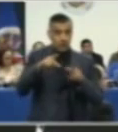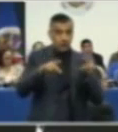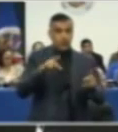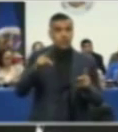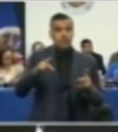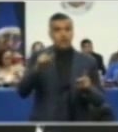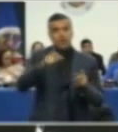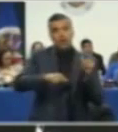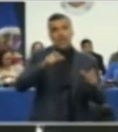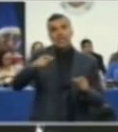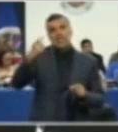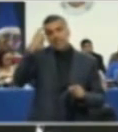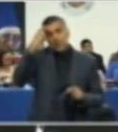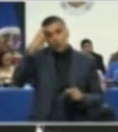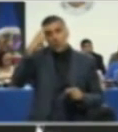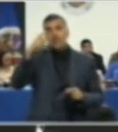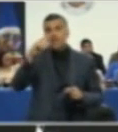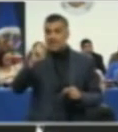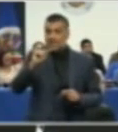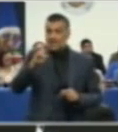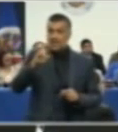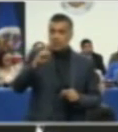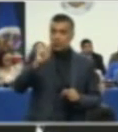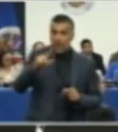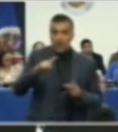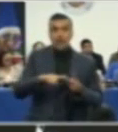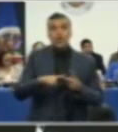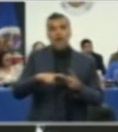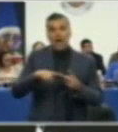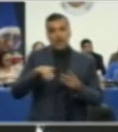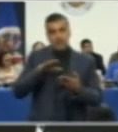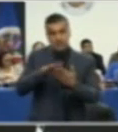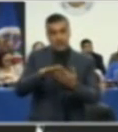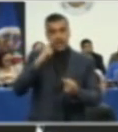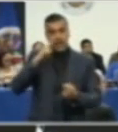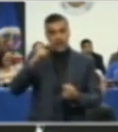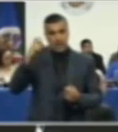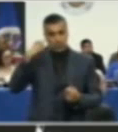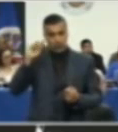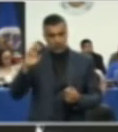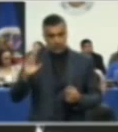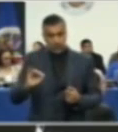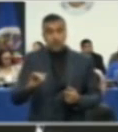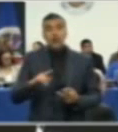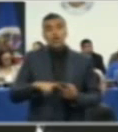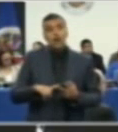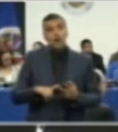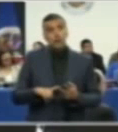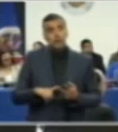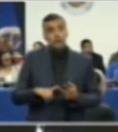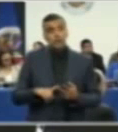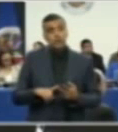discapacidad mental intelectual, incluso al Tribunal Constitucional, al Congreso de la República también, las propias